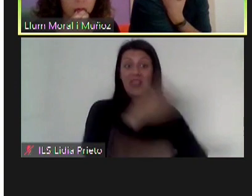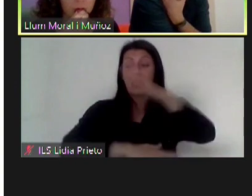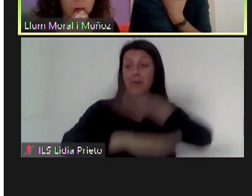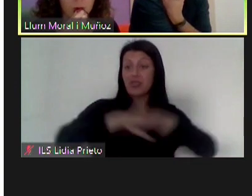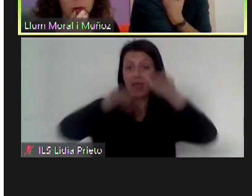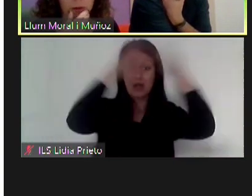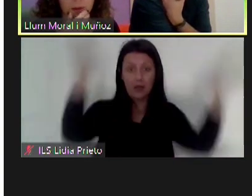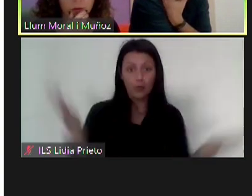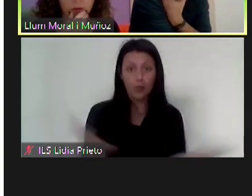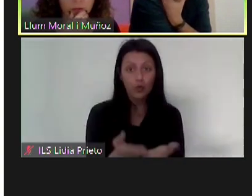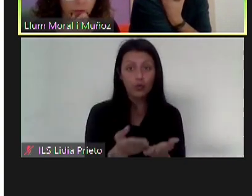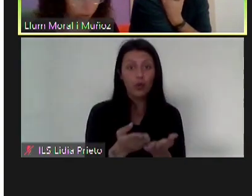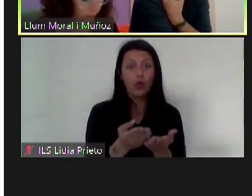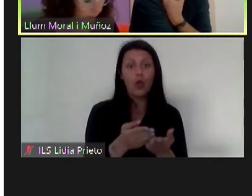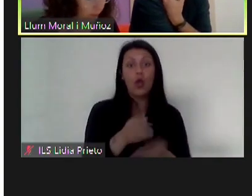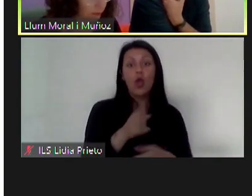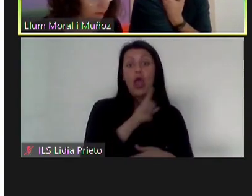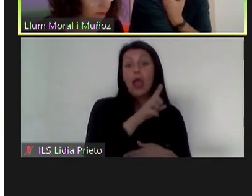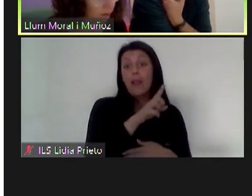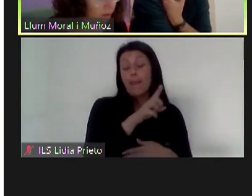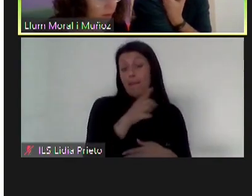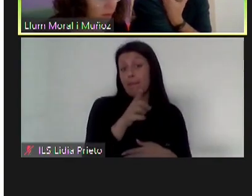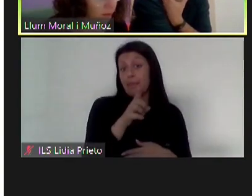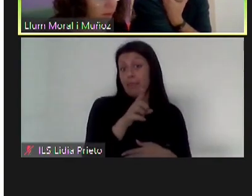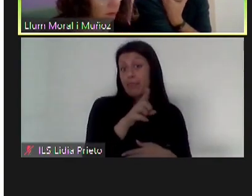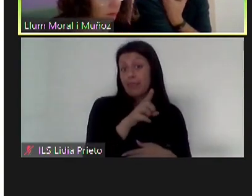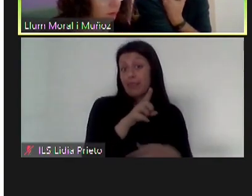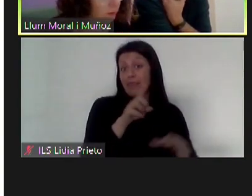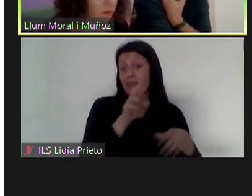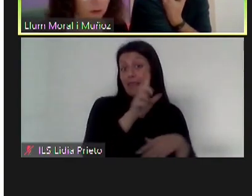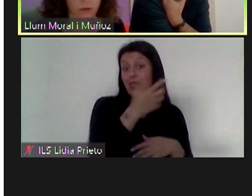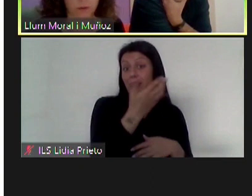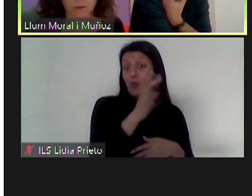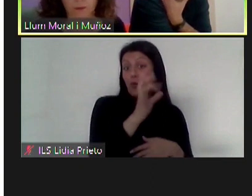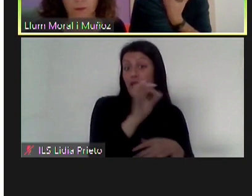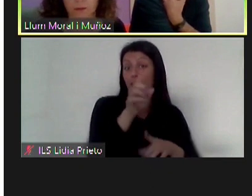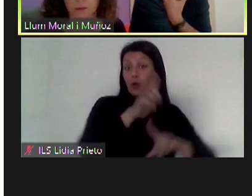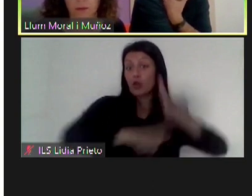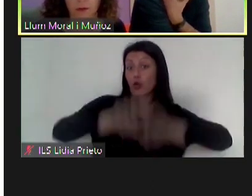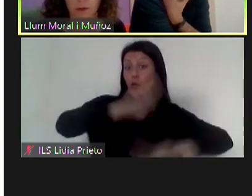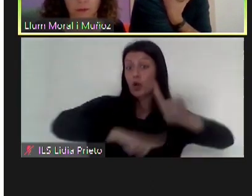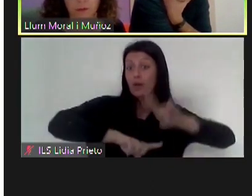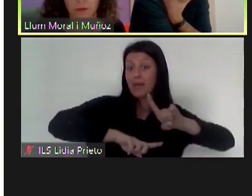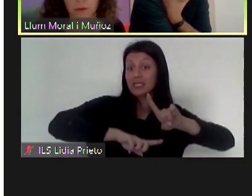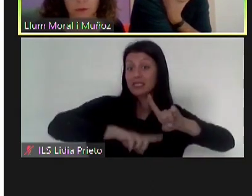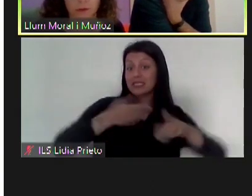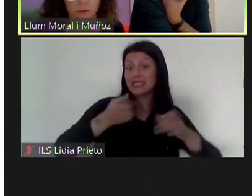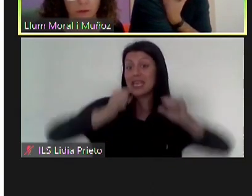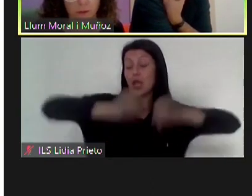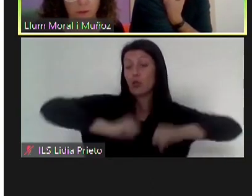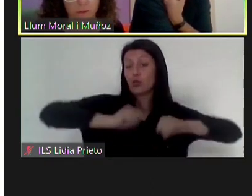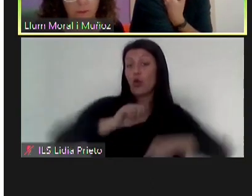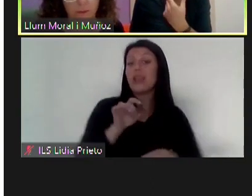adultos comienza antes de los 15 años y el 75% antes de los 18 años. En la adolescencia es cuando